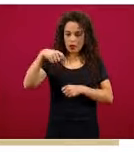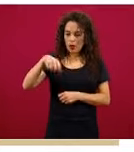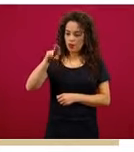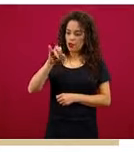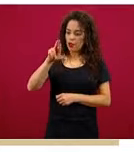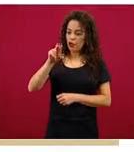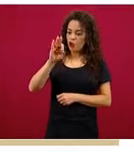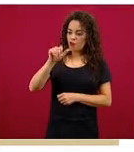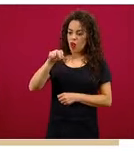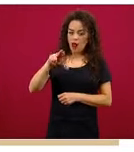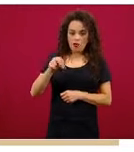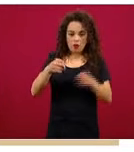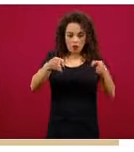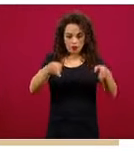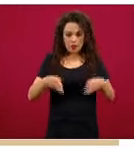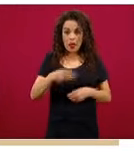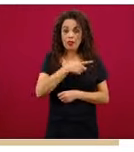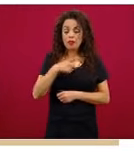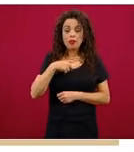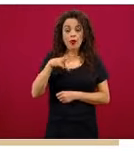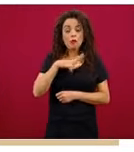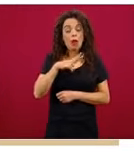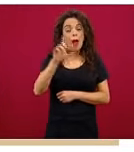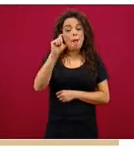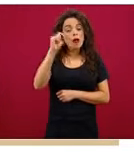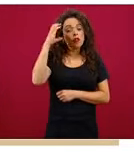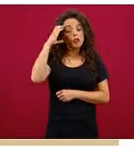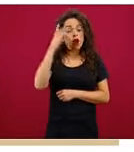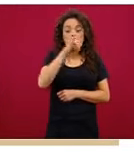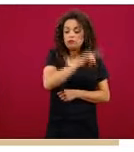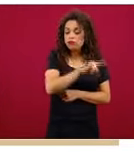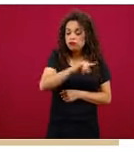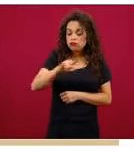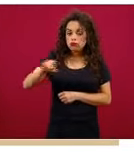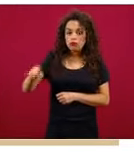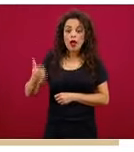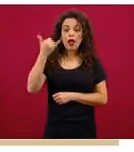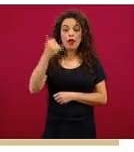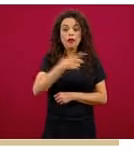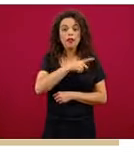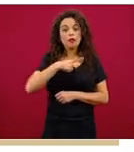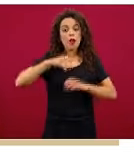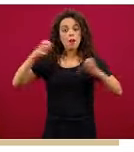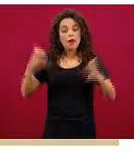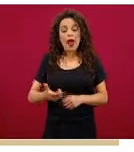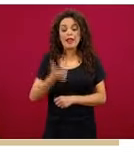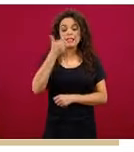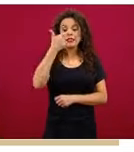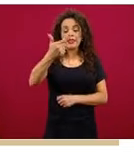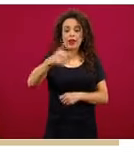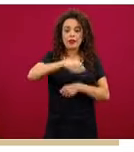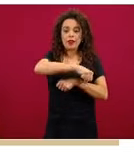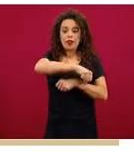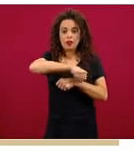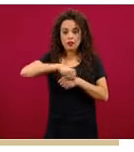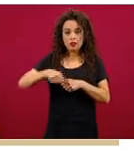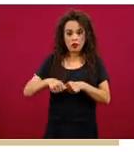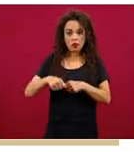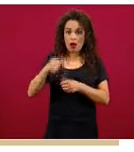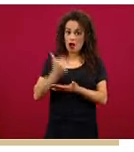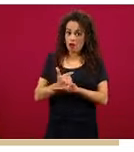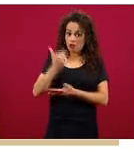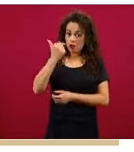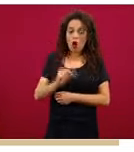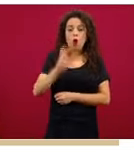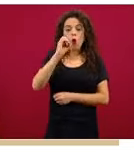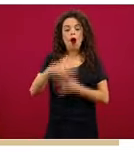de tener por lo menos 20 camas de hospitalización y realizar 7 cirugías mayores o 15 menores por día. Entonces,